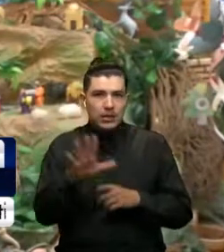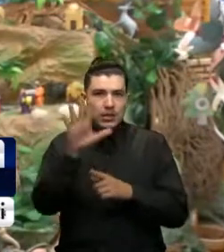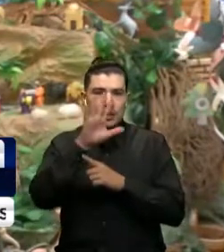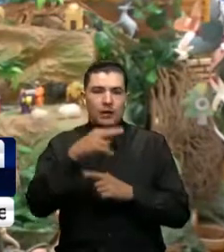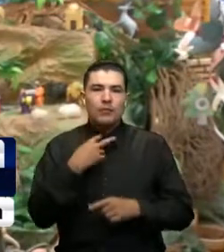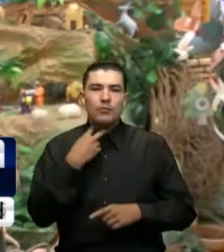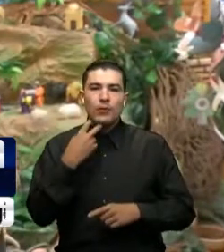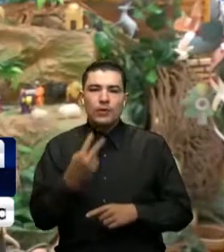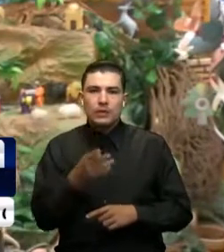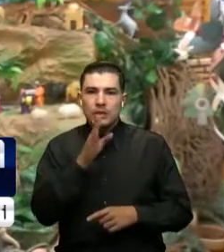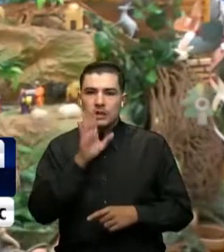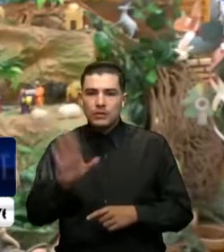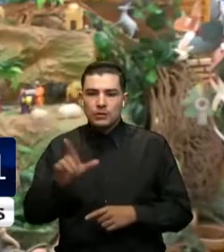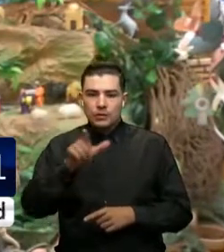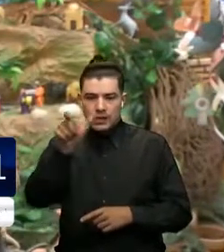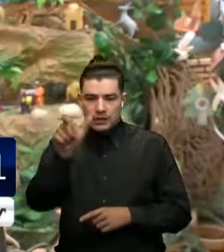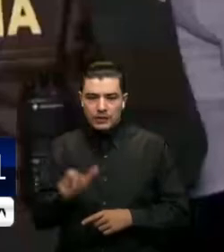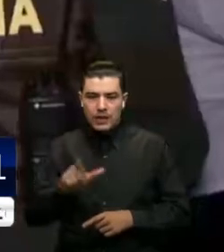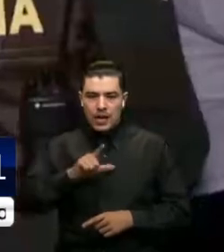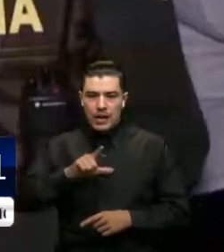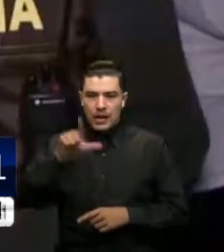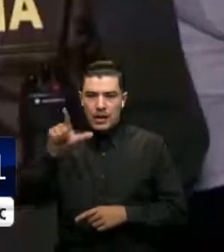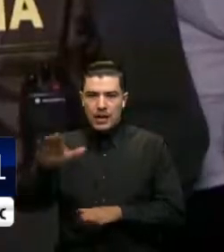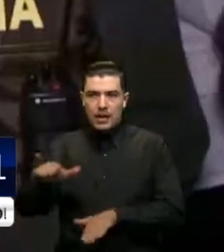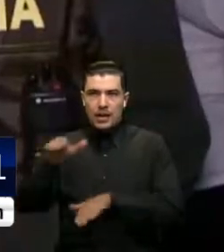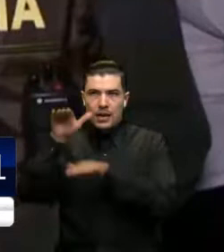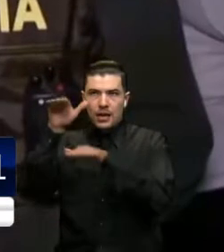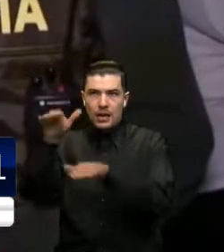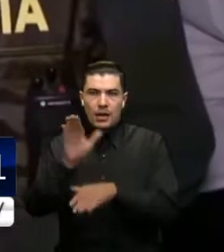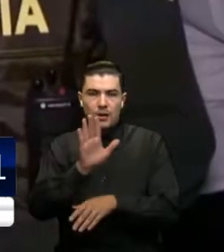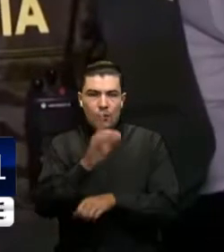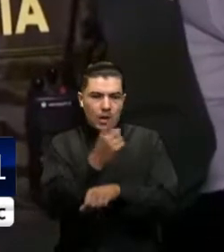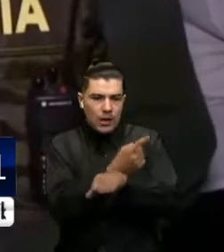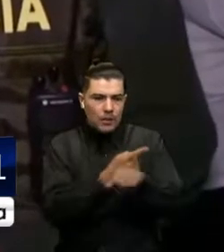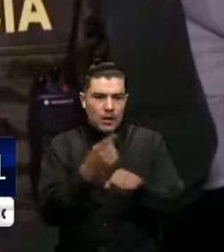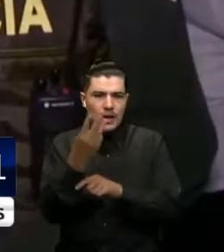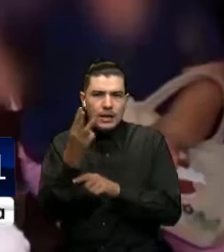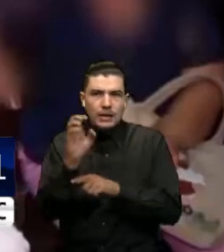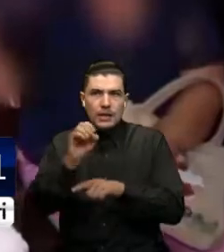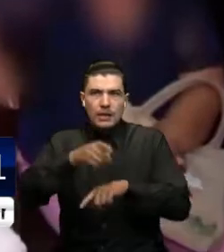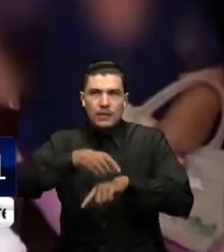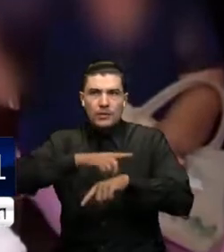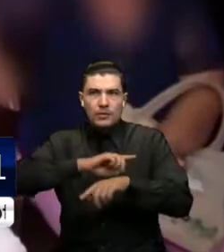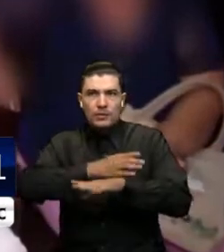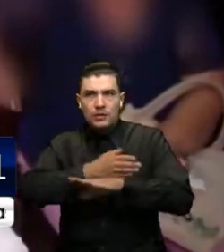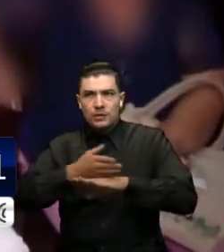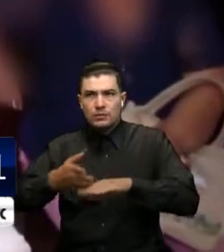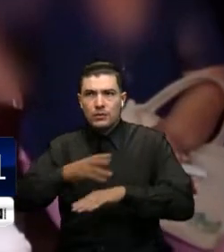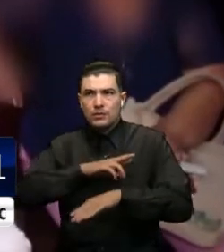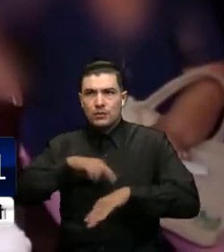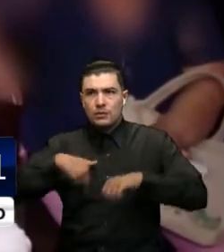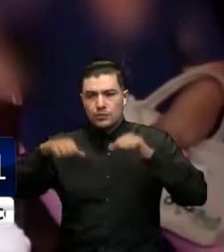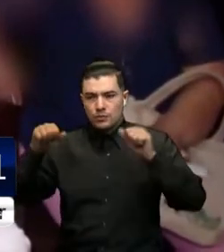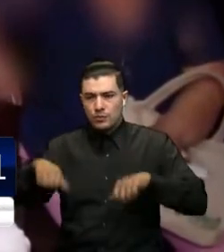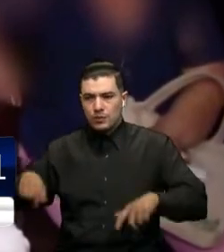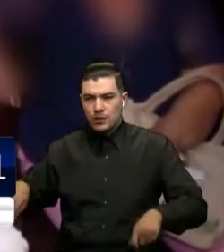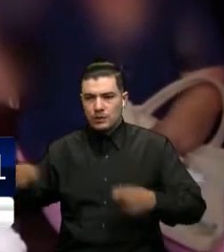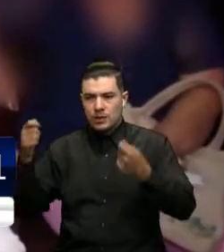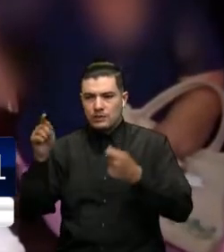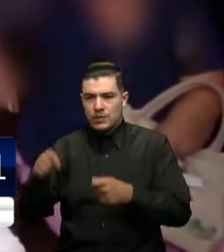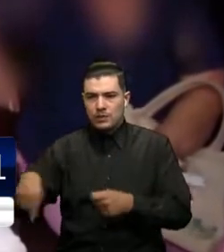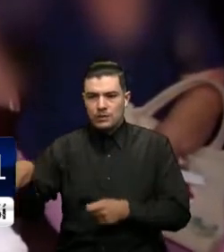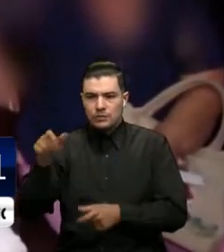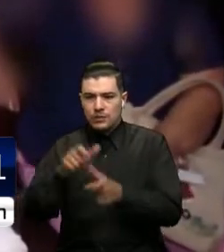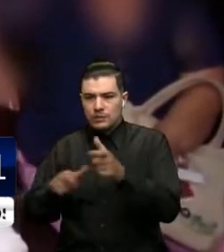de un representante que eligieron y una hora y media después logramos rescatar a estas personas por el